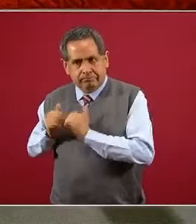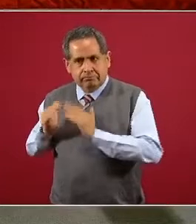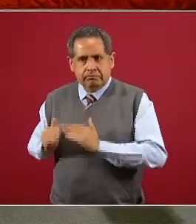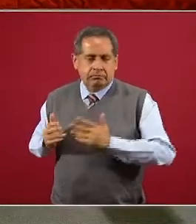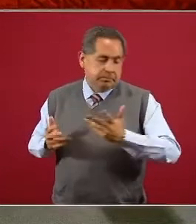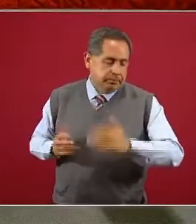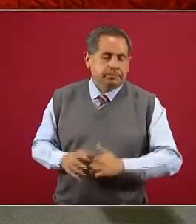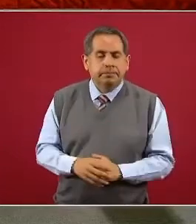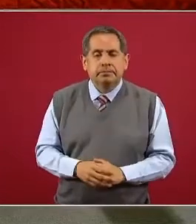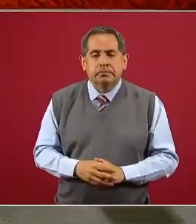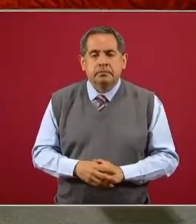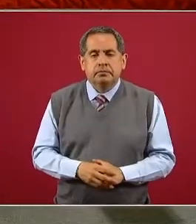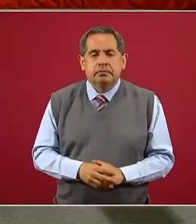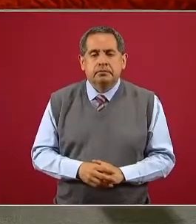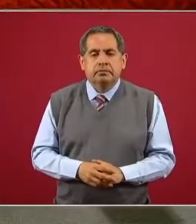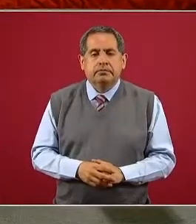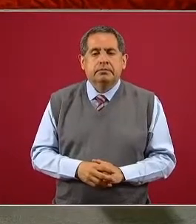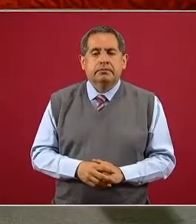actividades.